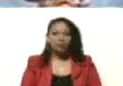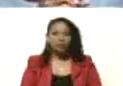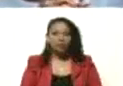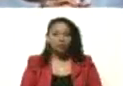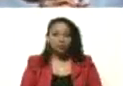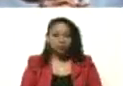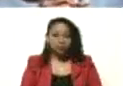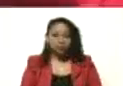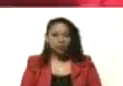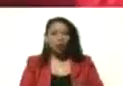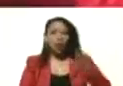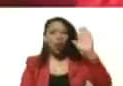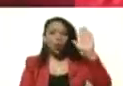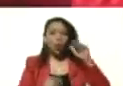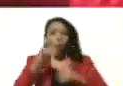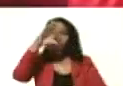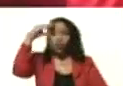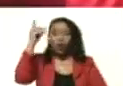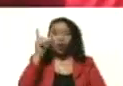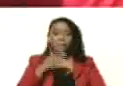Juro por el Dios de mis padres.